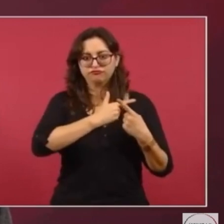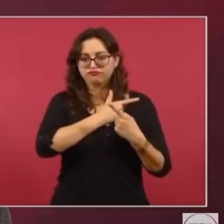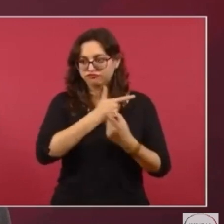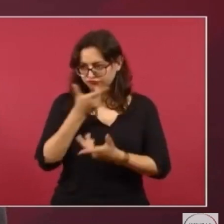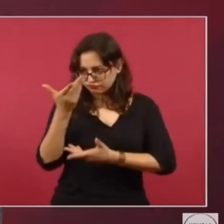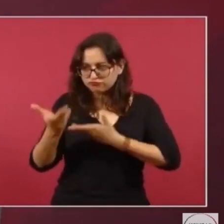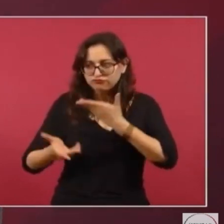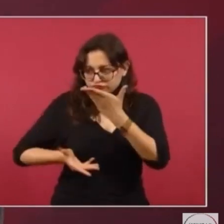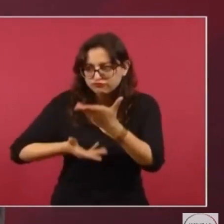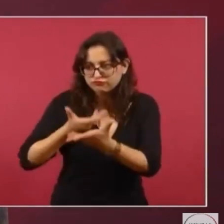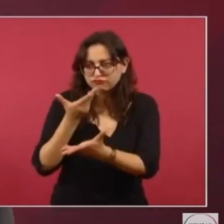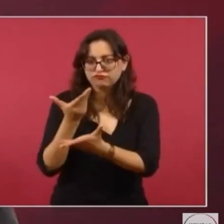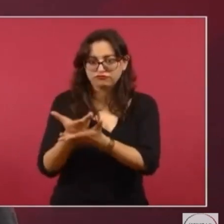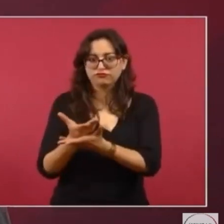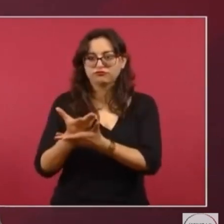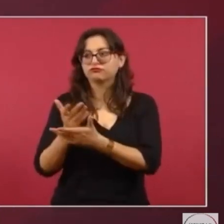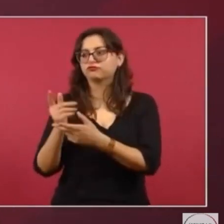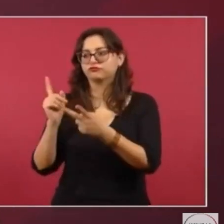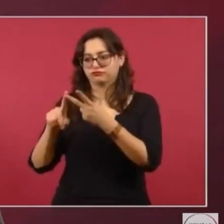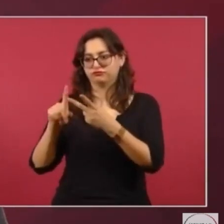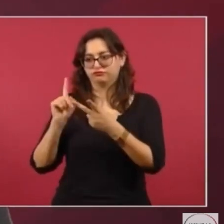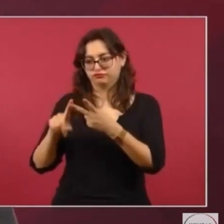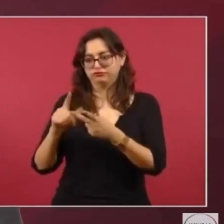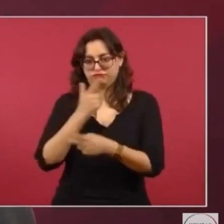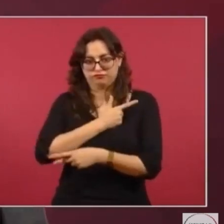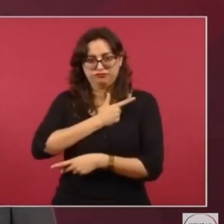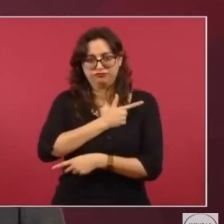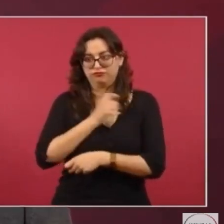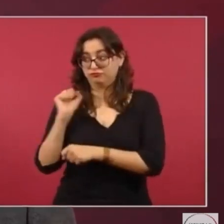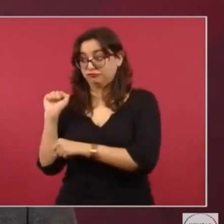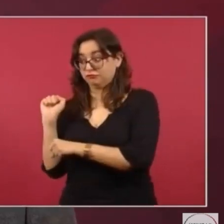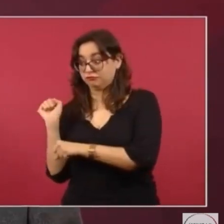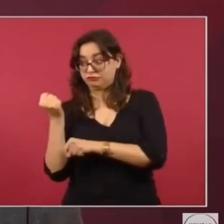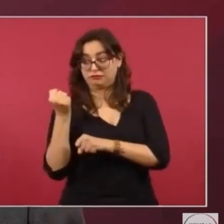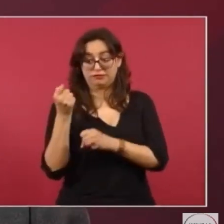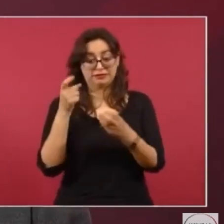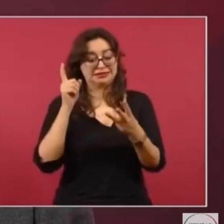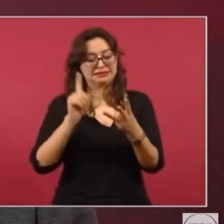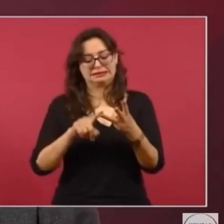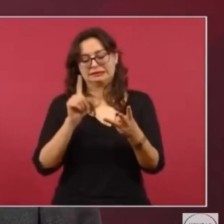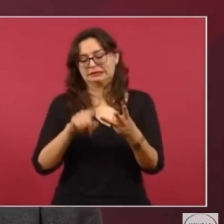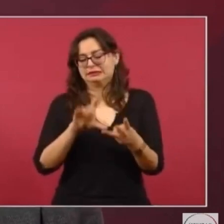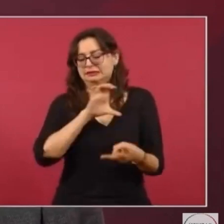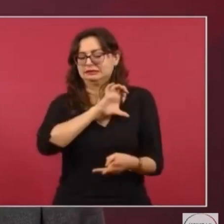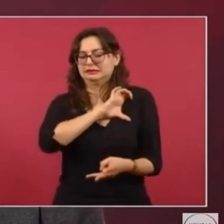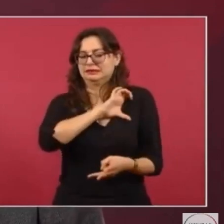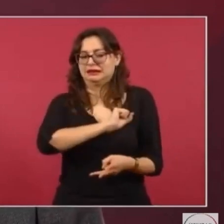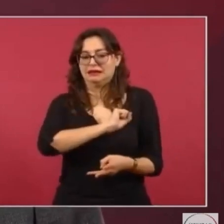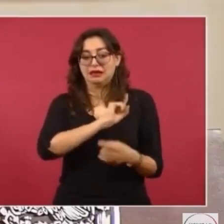al pueblo y del béisbol, es la historia.